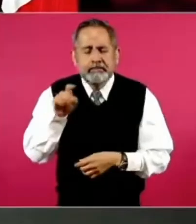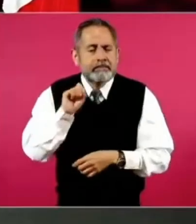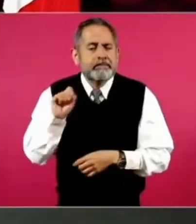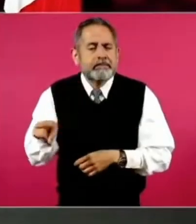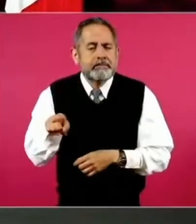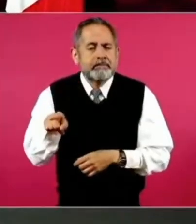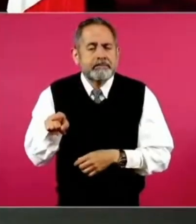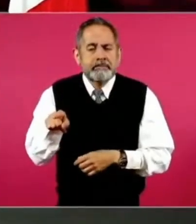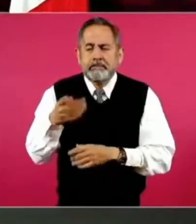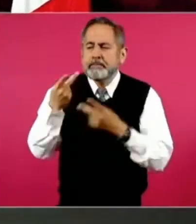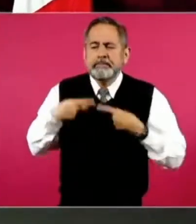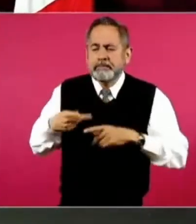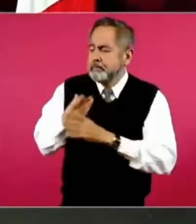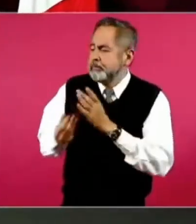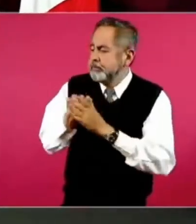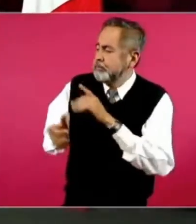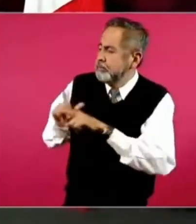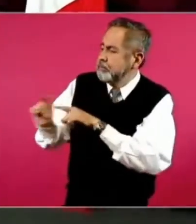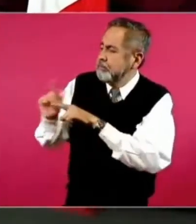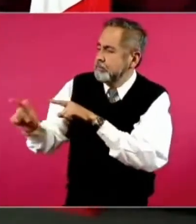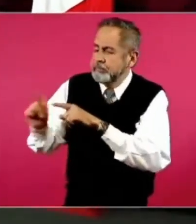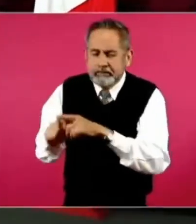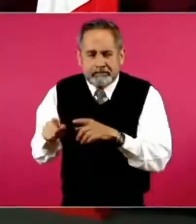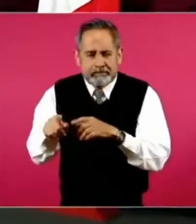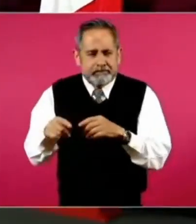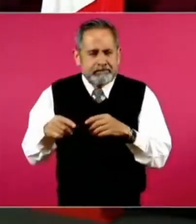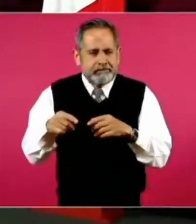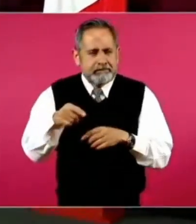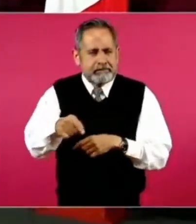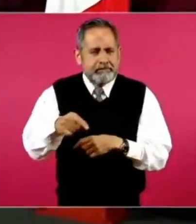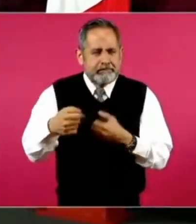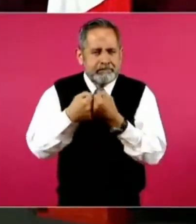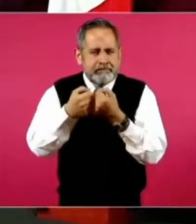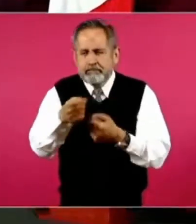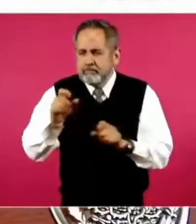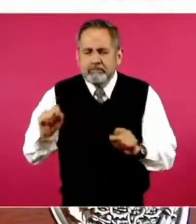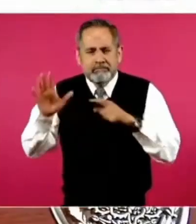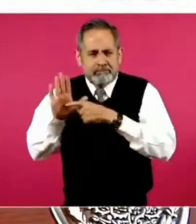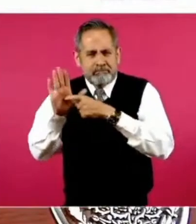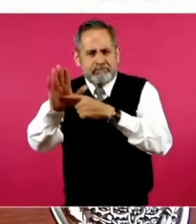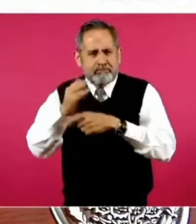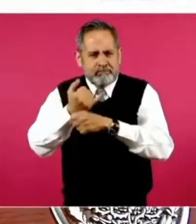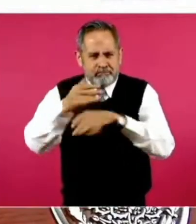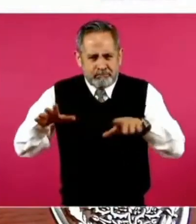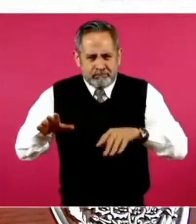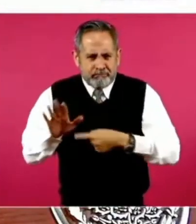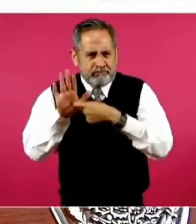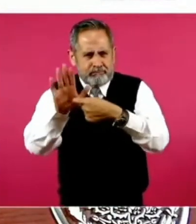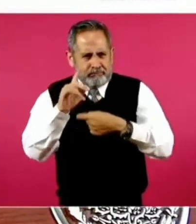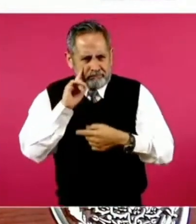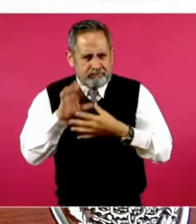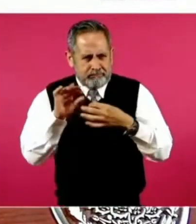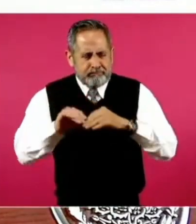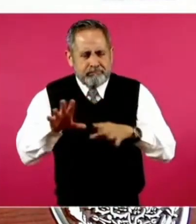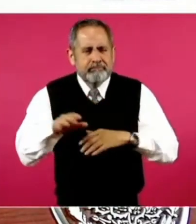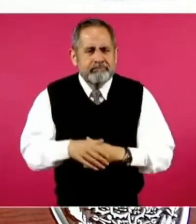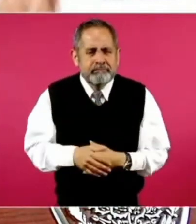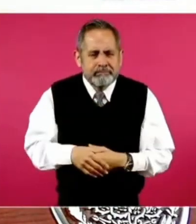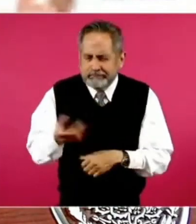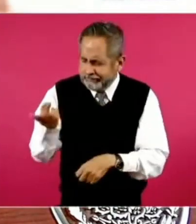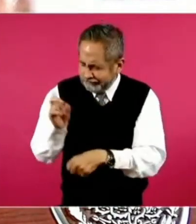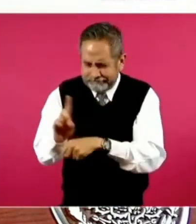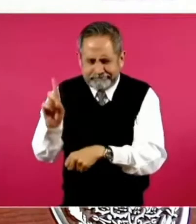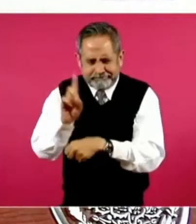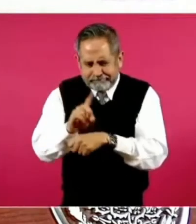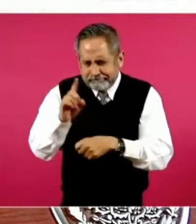los desplazados de la frontera. ¿Por qué no pones el informe? O sea, todos los días